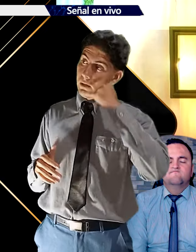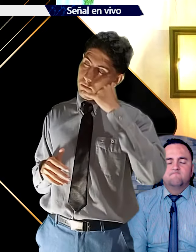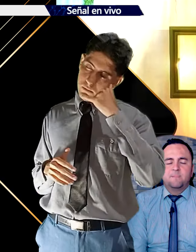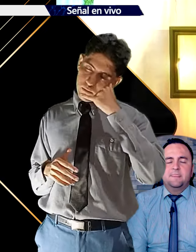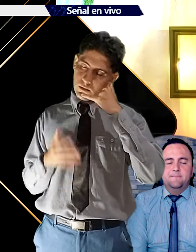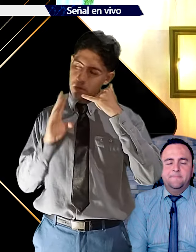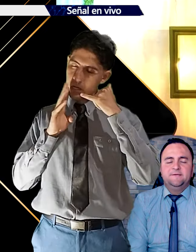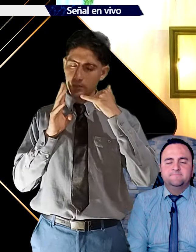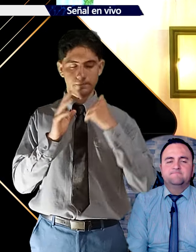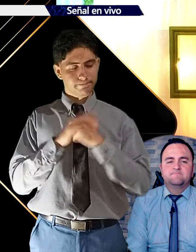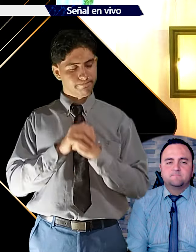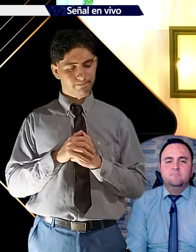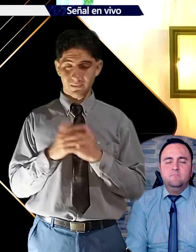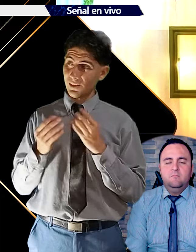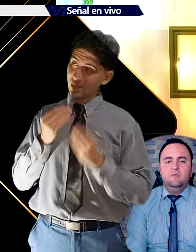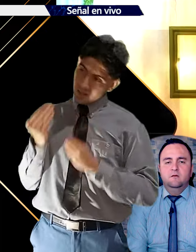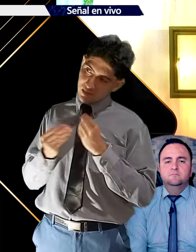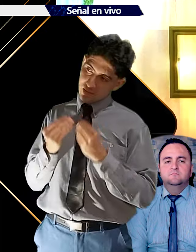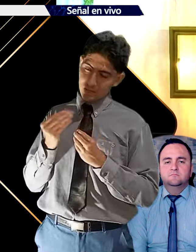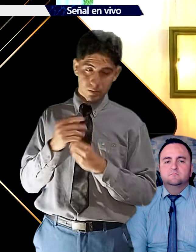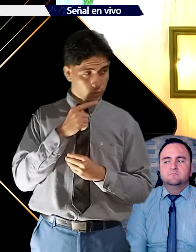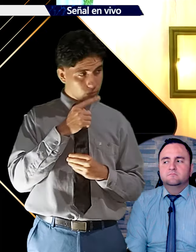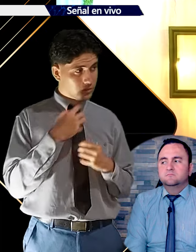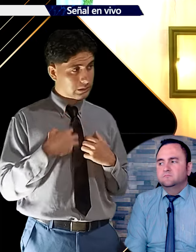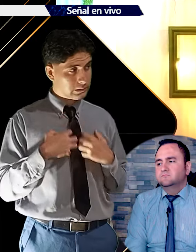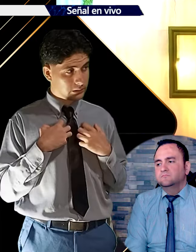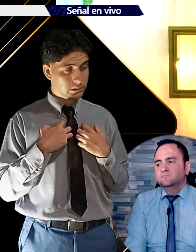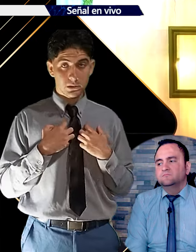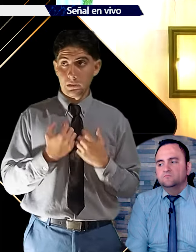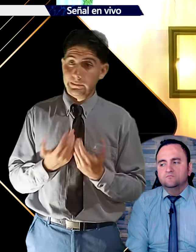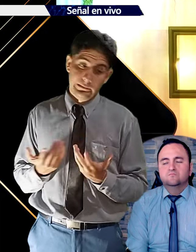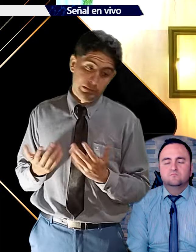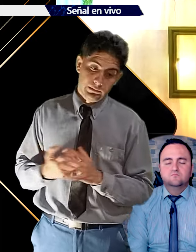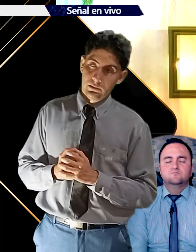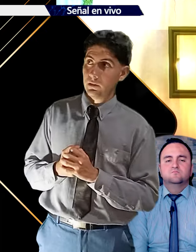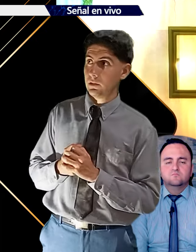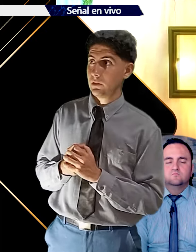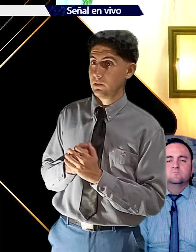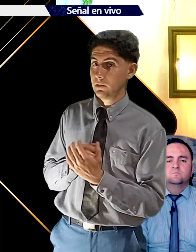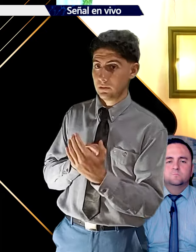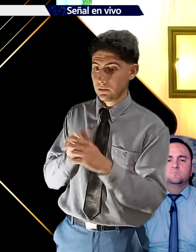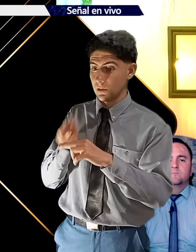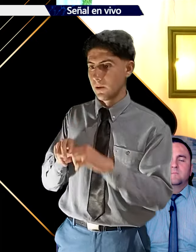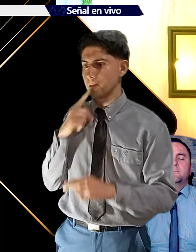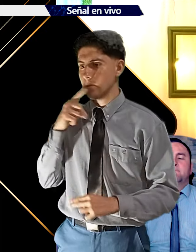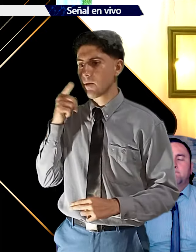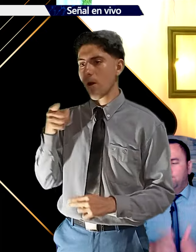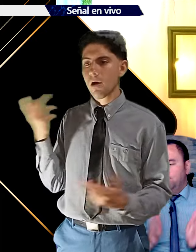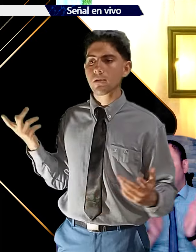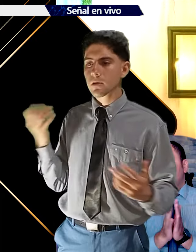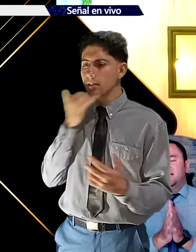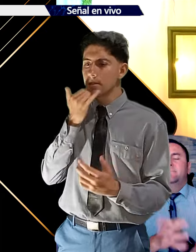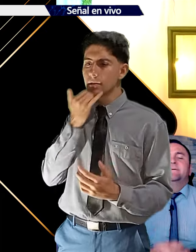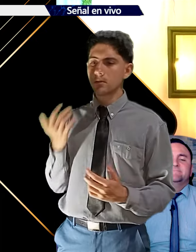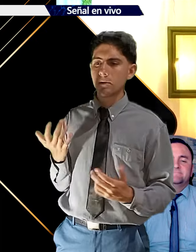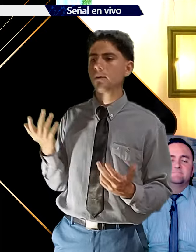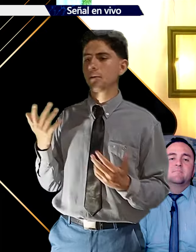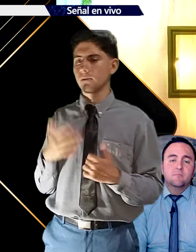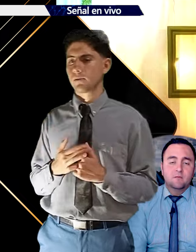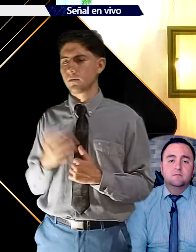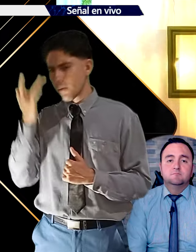Pero ella toda angustiada me llamó. Mi hermana, ¿qué hago? Le dije, listo. Lo primero, si tú tienes temores, dijo, hermana, porque yo no quiero sentar a mi